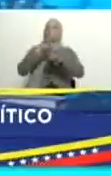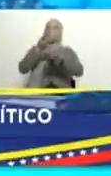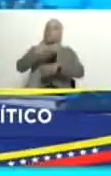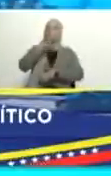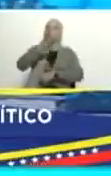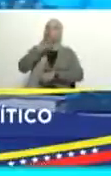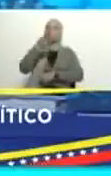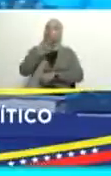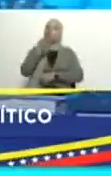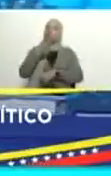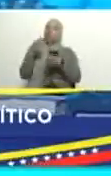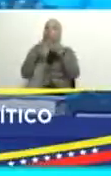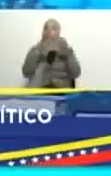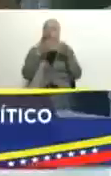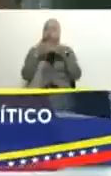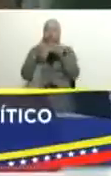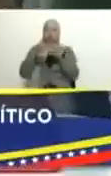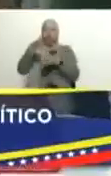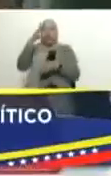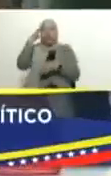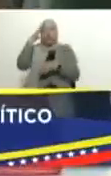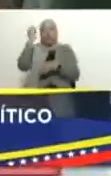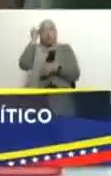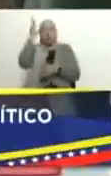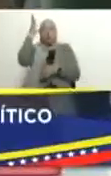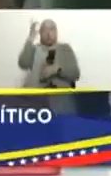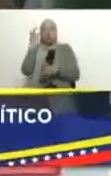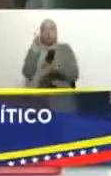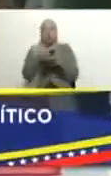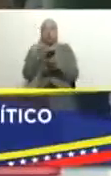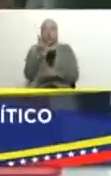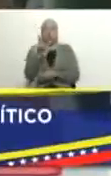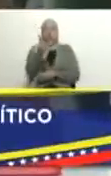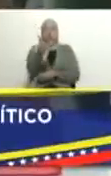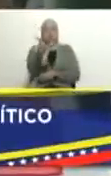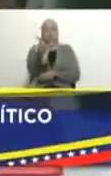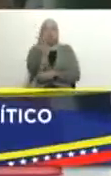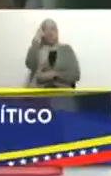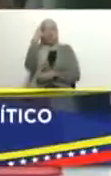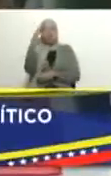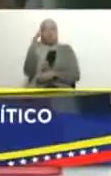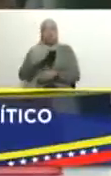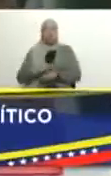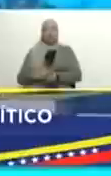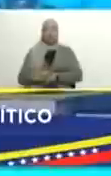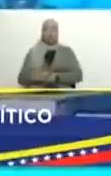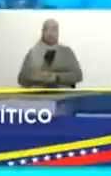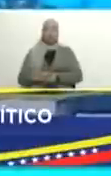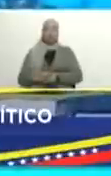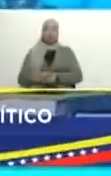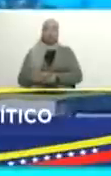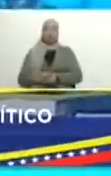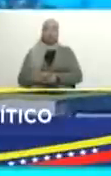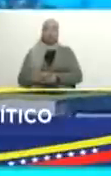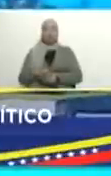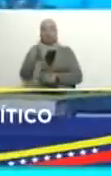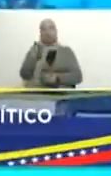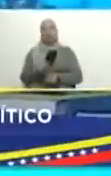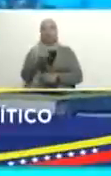Político, el Consejo de Sabios del PSUV. Mis saludos, pues. Igualmente están